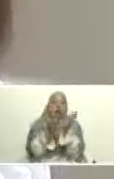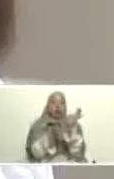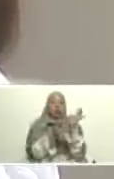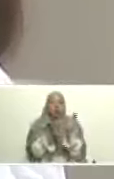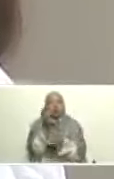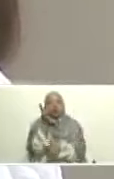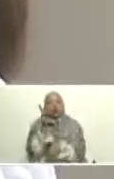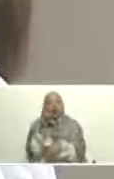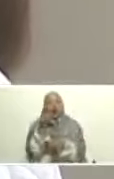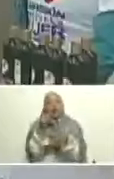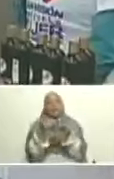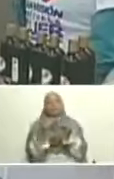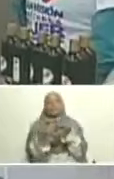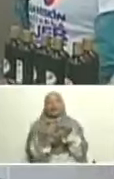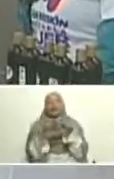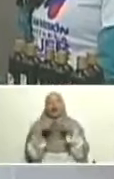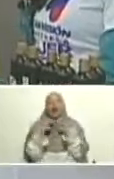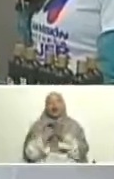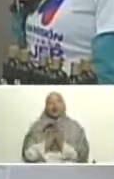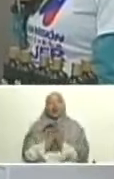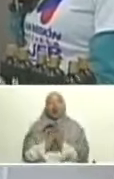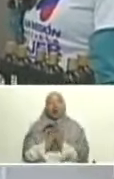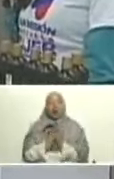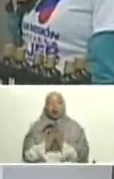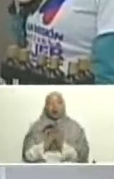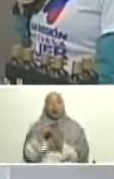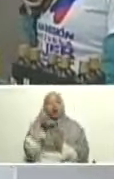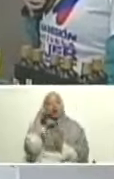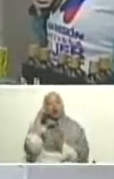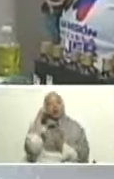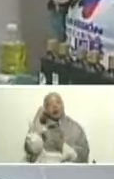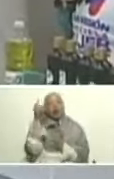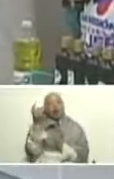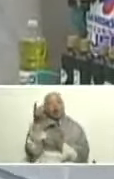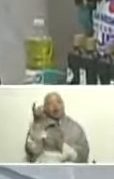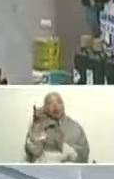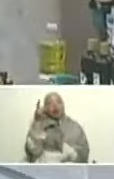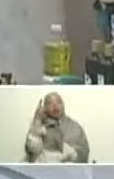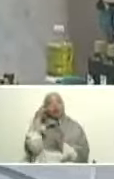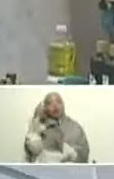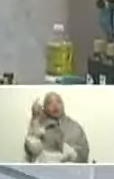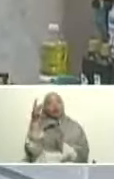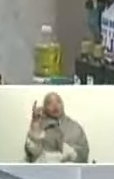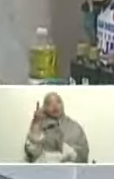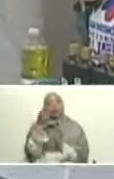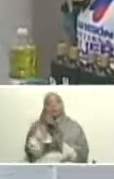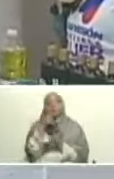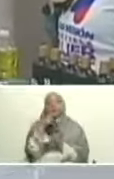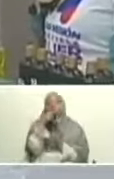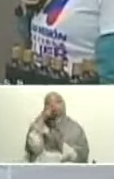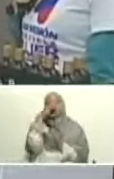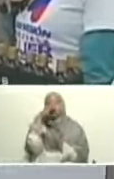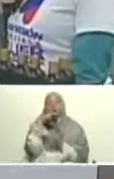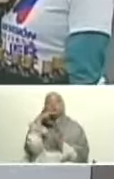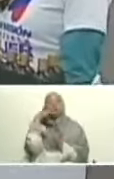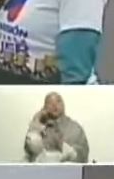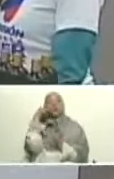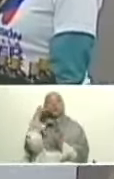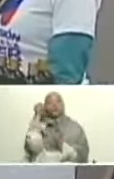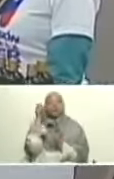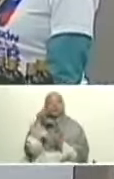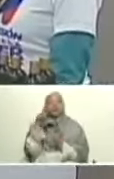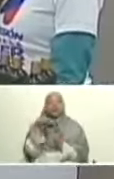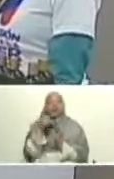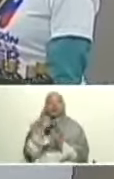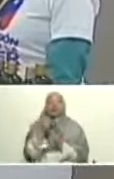piernas cansadas. Dolores de cabeza. Dolores de cabeza, sí señor. Sabroso, Silvia, mira. Tenemos. Para cuando uno tiene un catarro así con